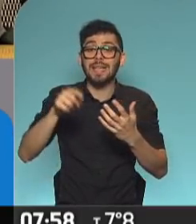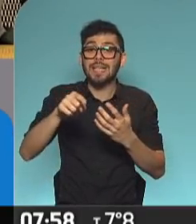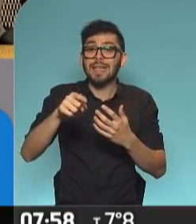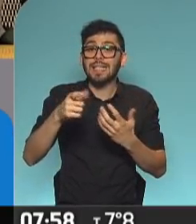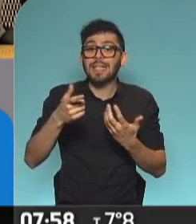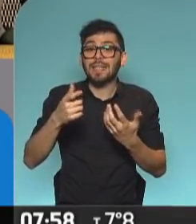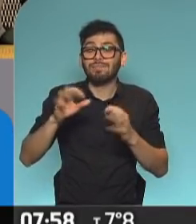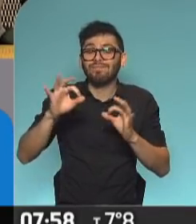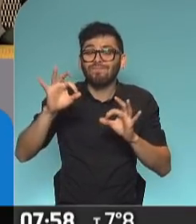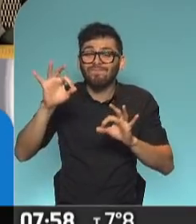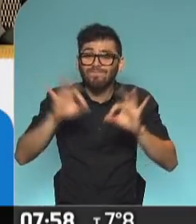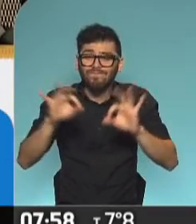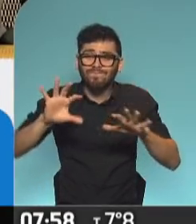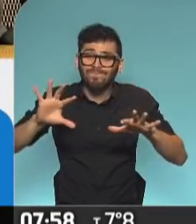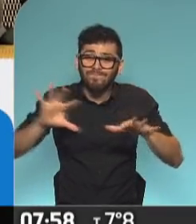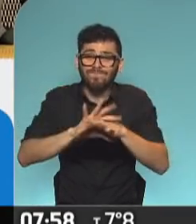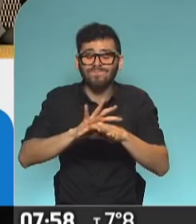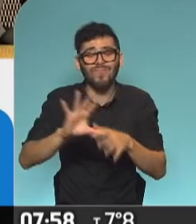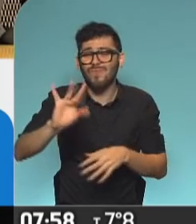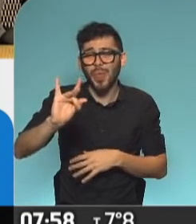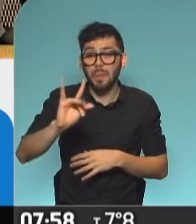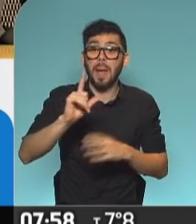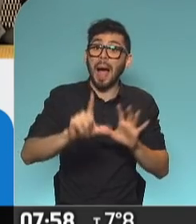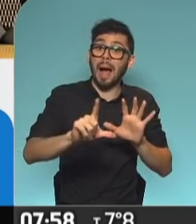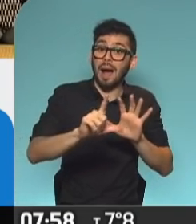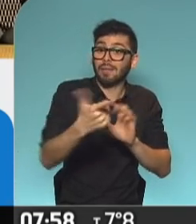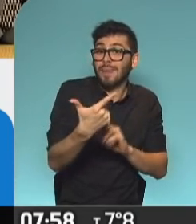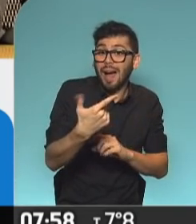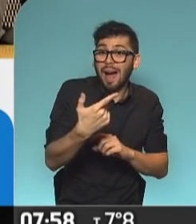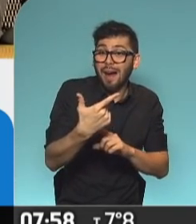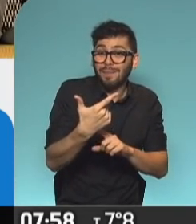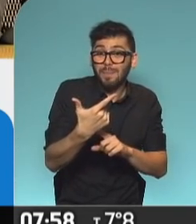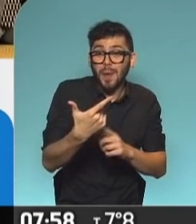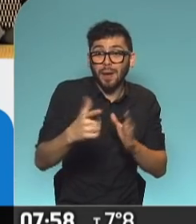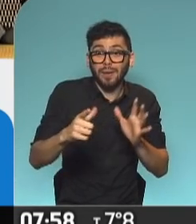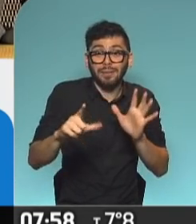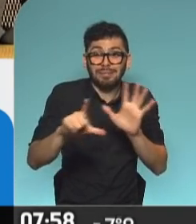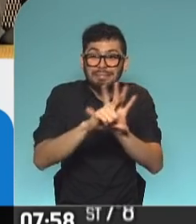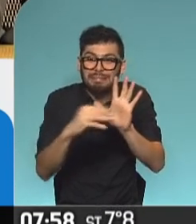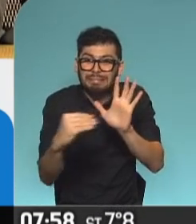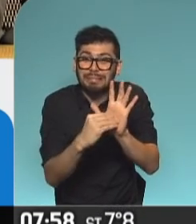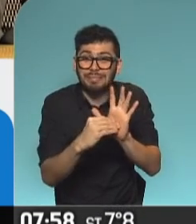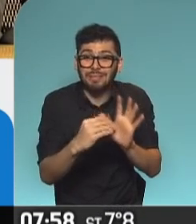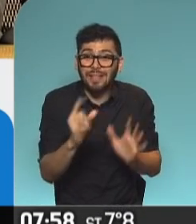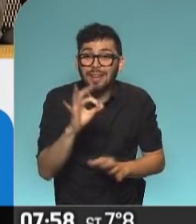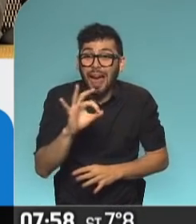estadísticas certeras, sobre todo en armas que no están registradas o que nunca fueron registradas. Sabemos que tenemos un